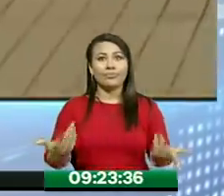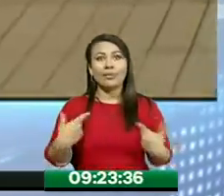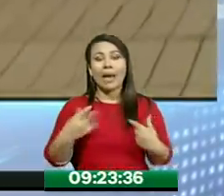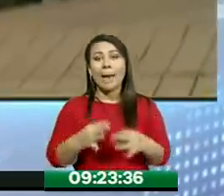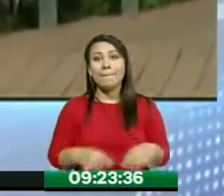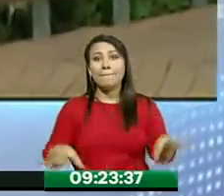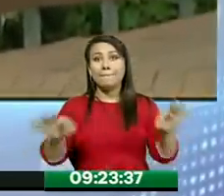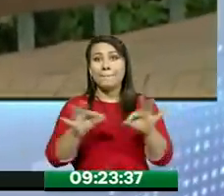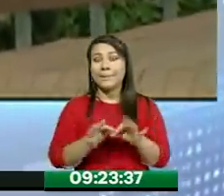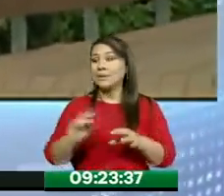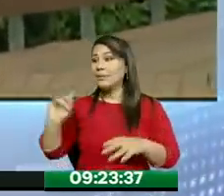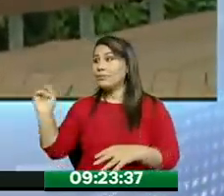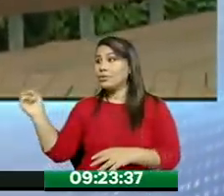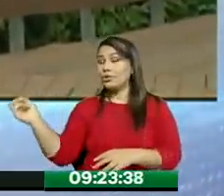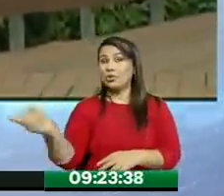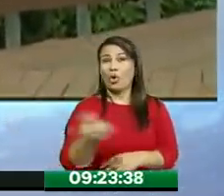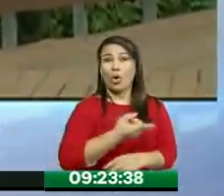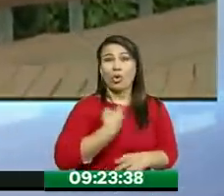19.451.201